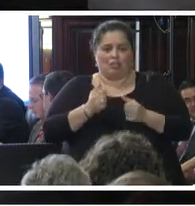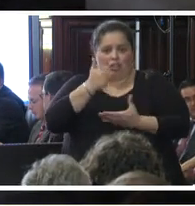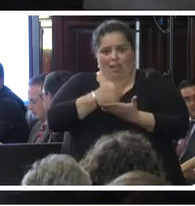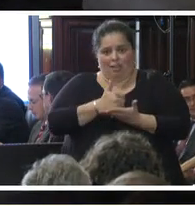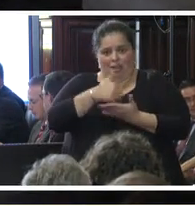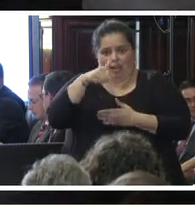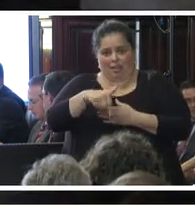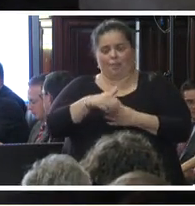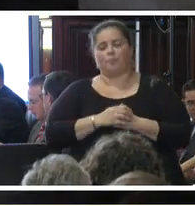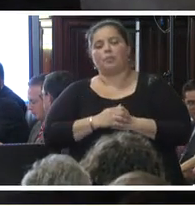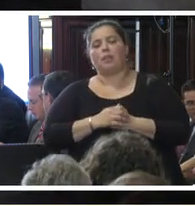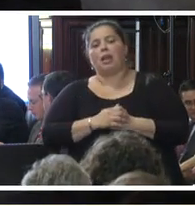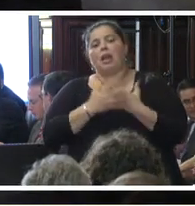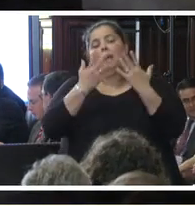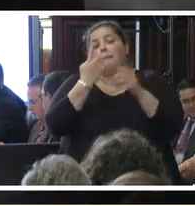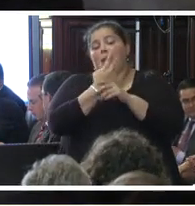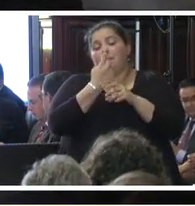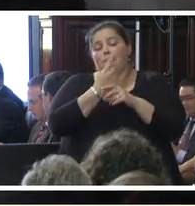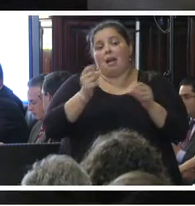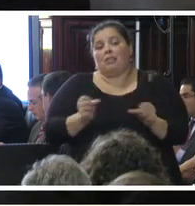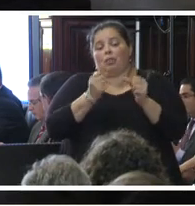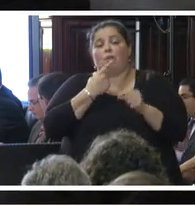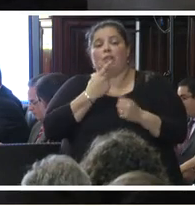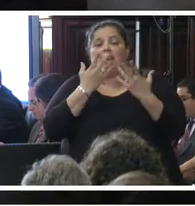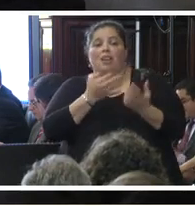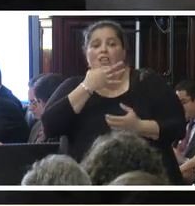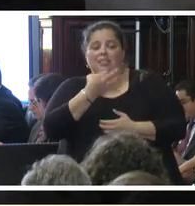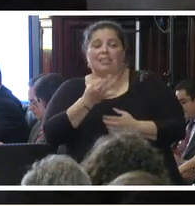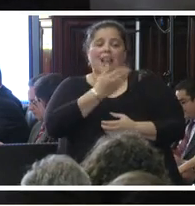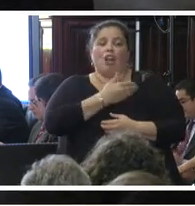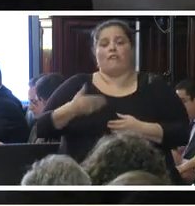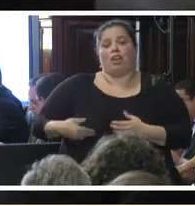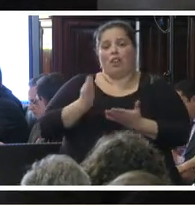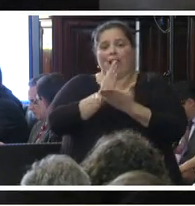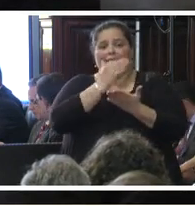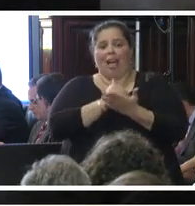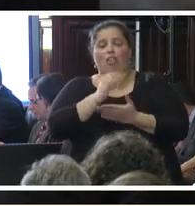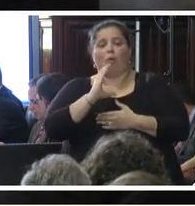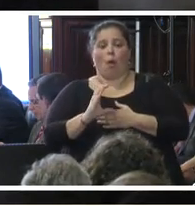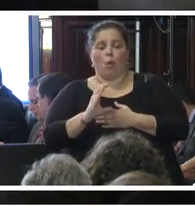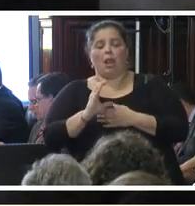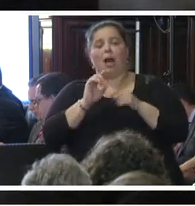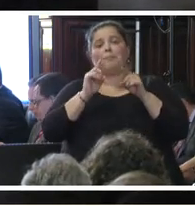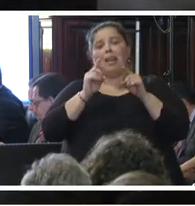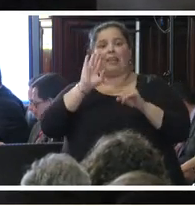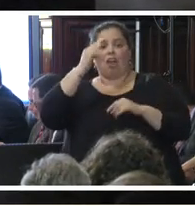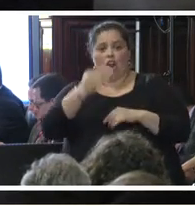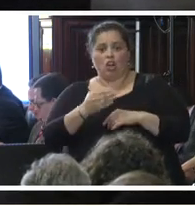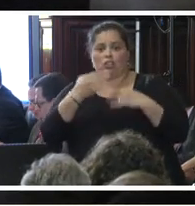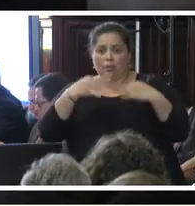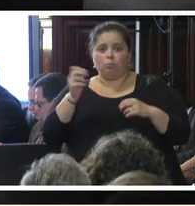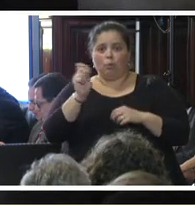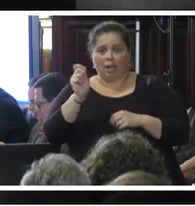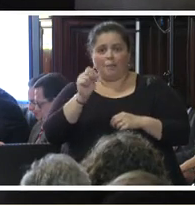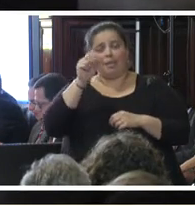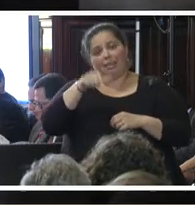Quiero comentar como primera acción política que el gobierno del estado de Coahuila reconoció públicamente la dimensión del problema de